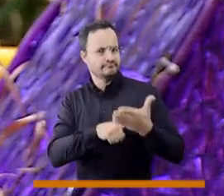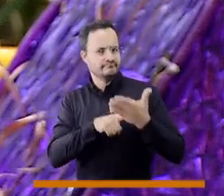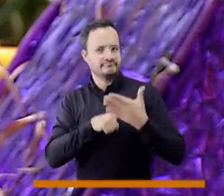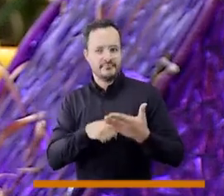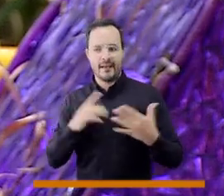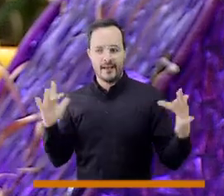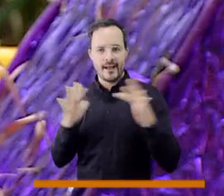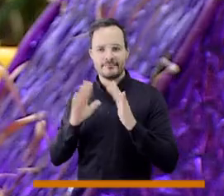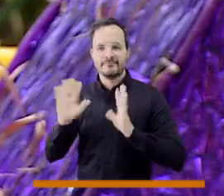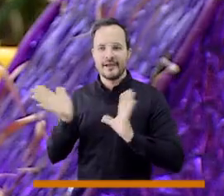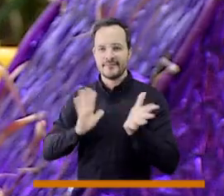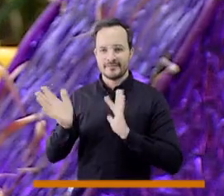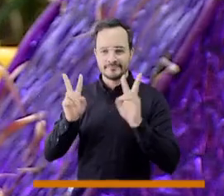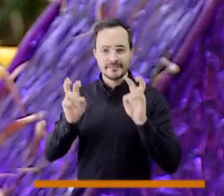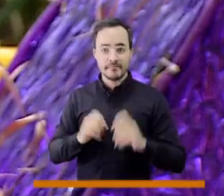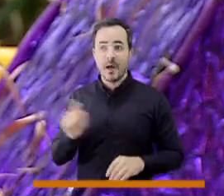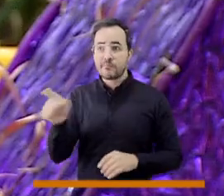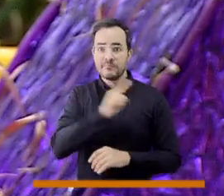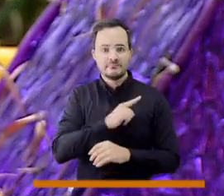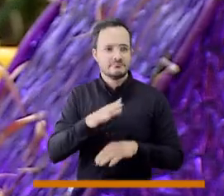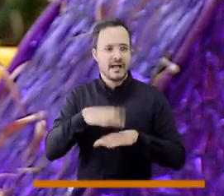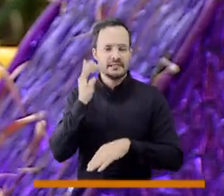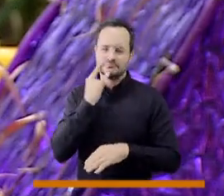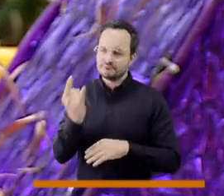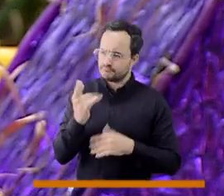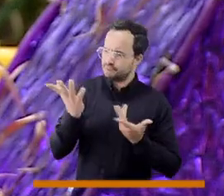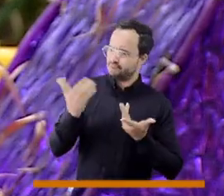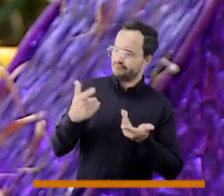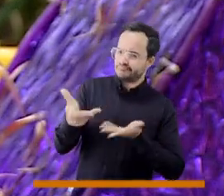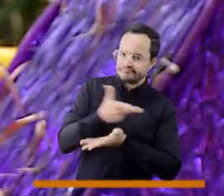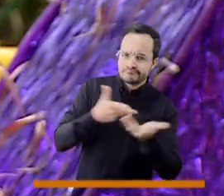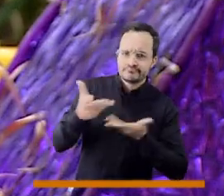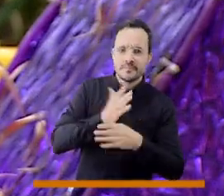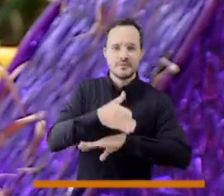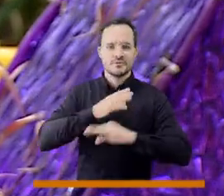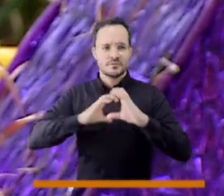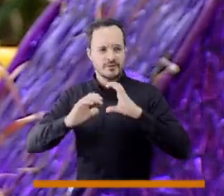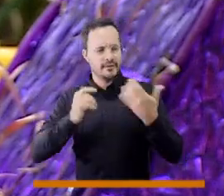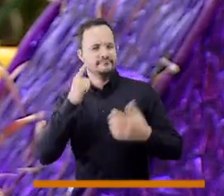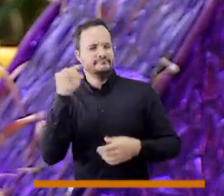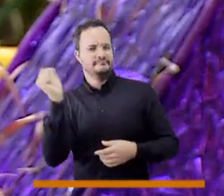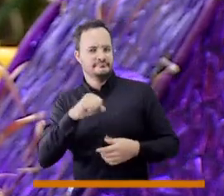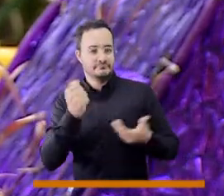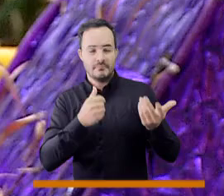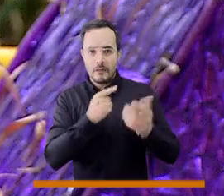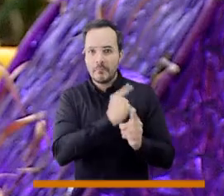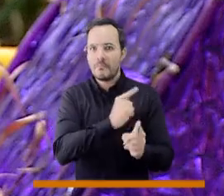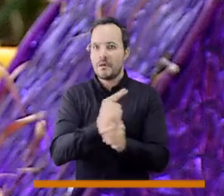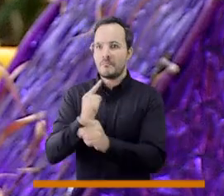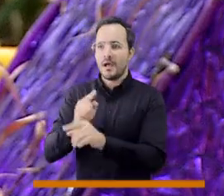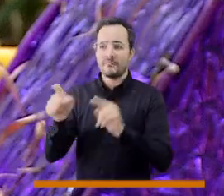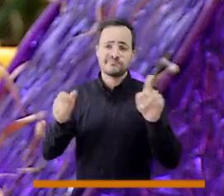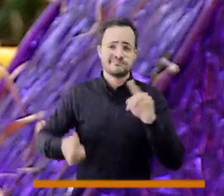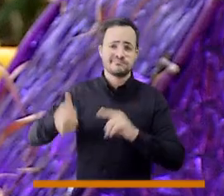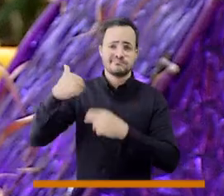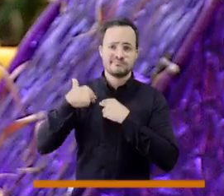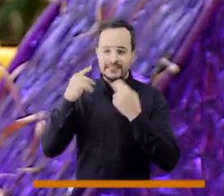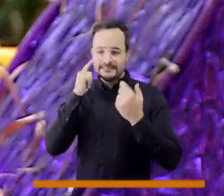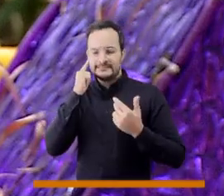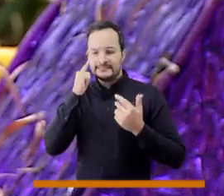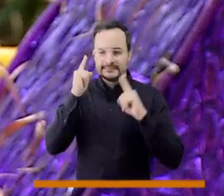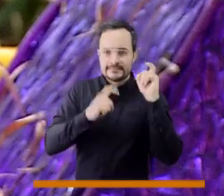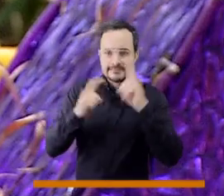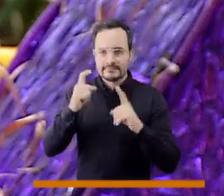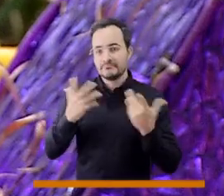interés de diferentes sectores de la población, medios de comunicación, así como de las autoridades y, por